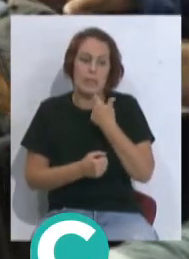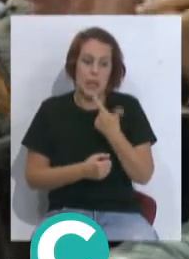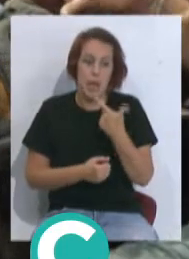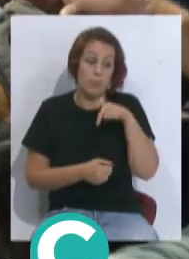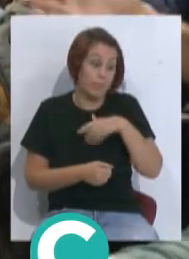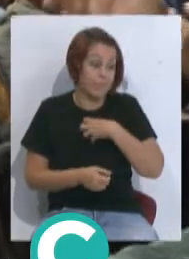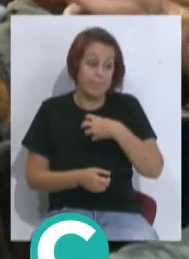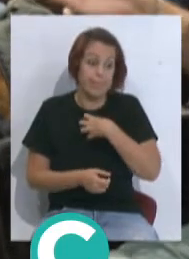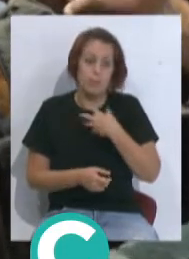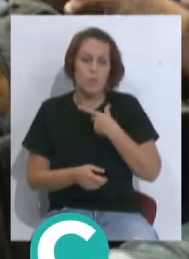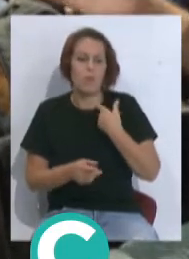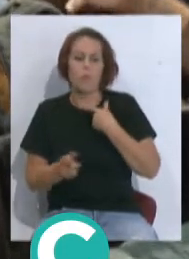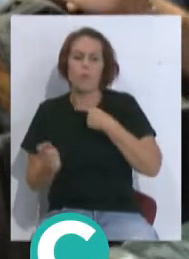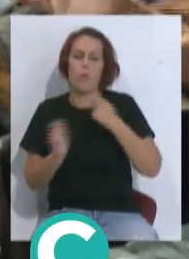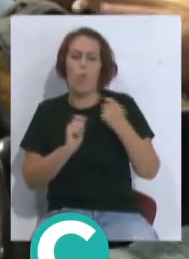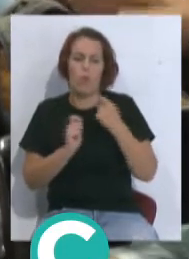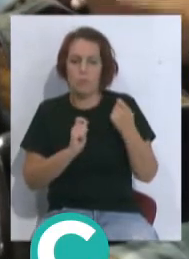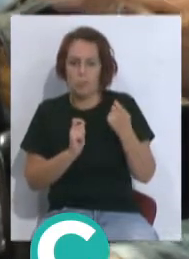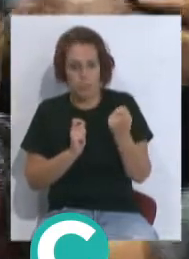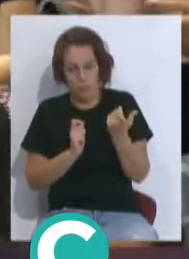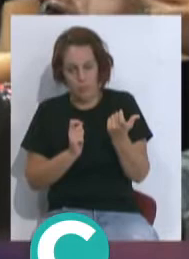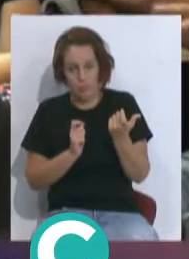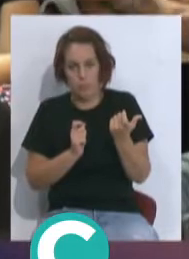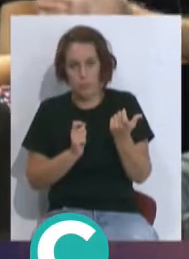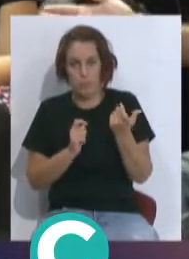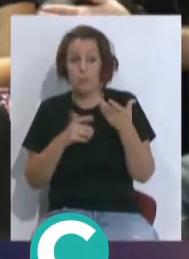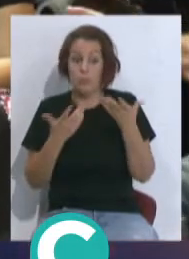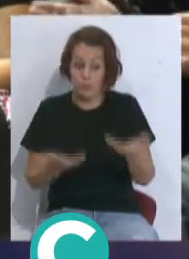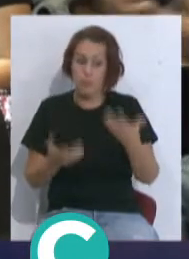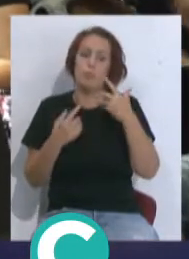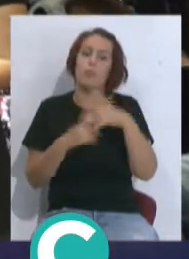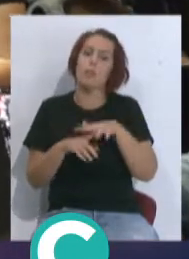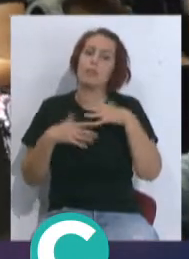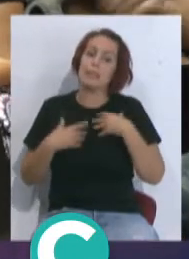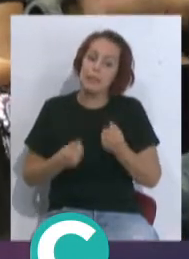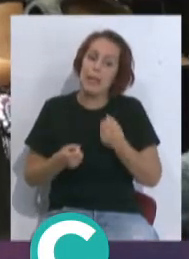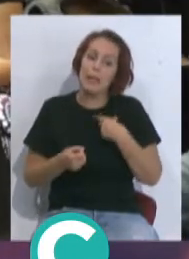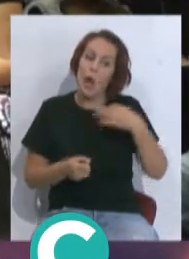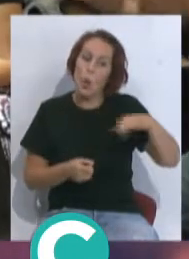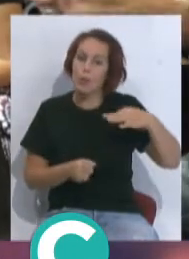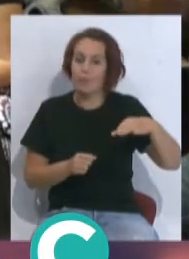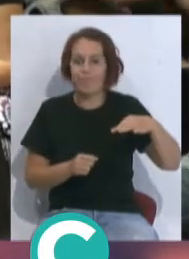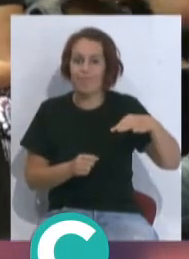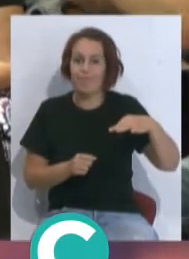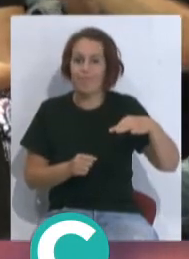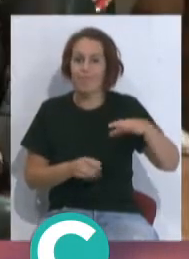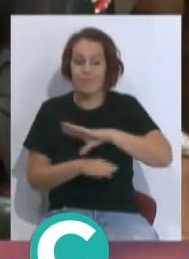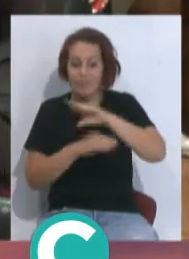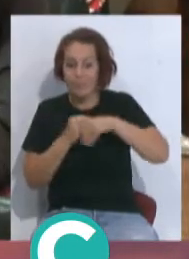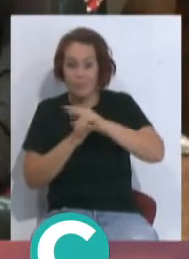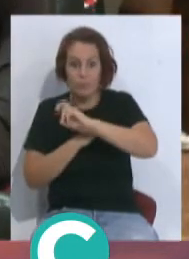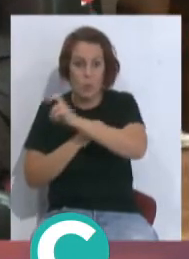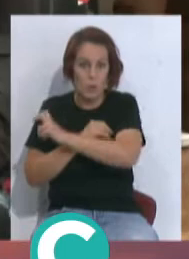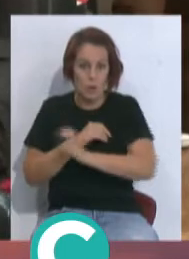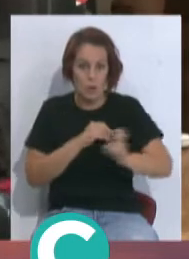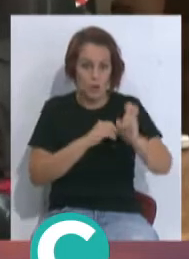que esto no se puede, y se líe. Ahí, por eso ya no es solo el contexto sanitario, es también la... Eso en sí, cuanto que no a hay un